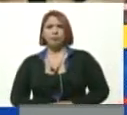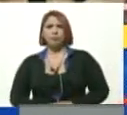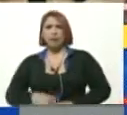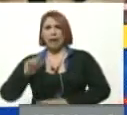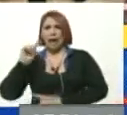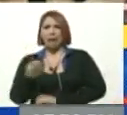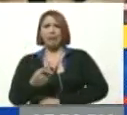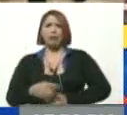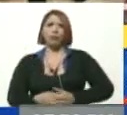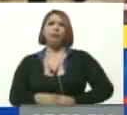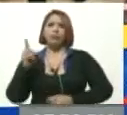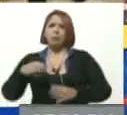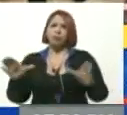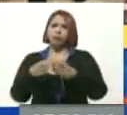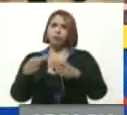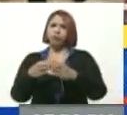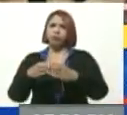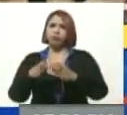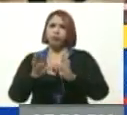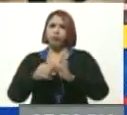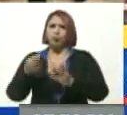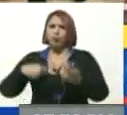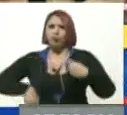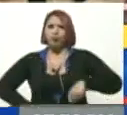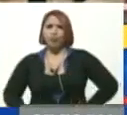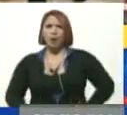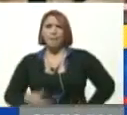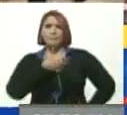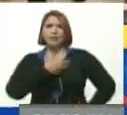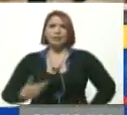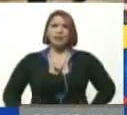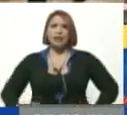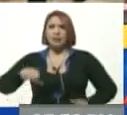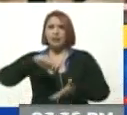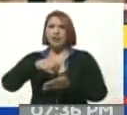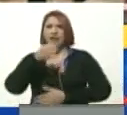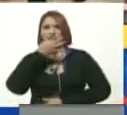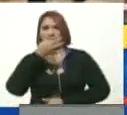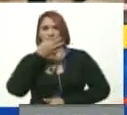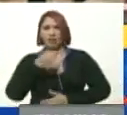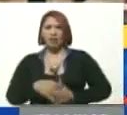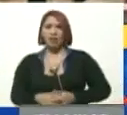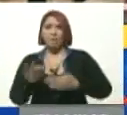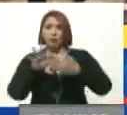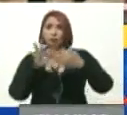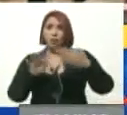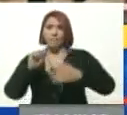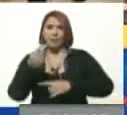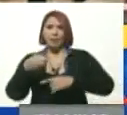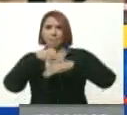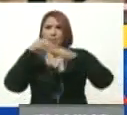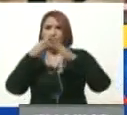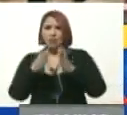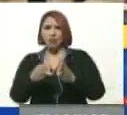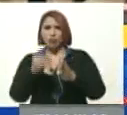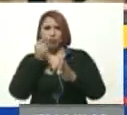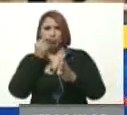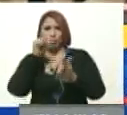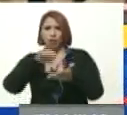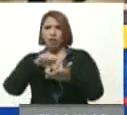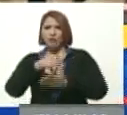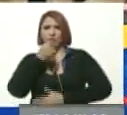la élite corrupta del presidente actual de Cabo Verde en funciones, del primer ministro de Cabo Verde,